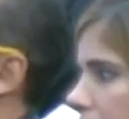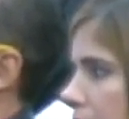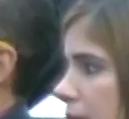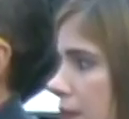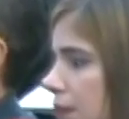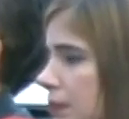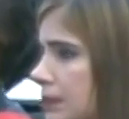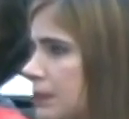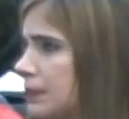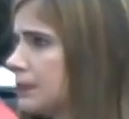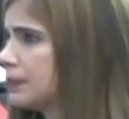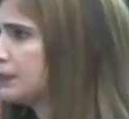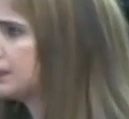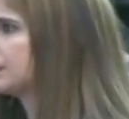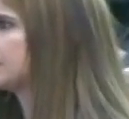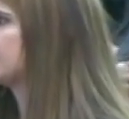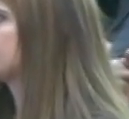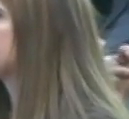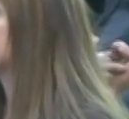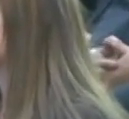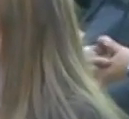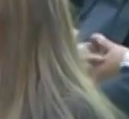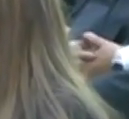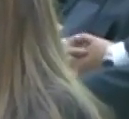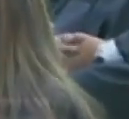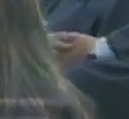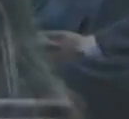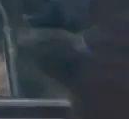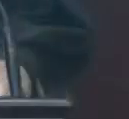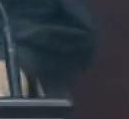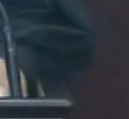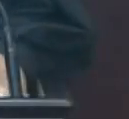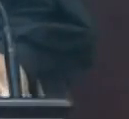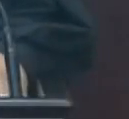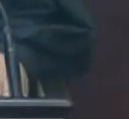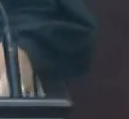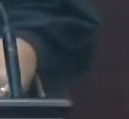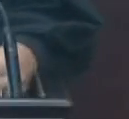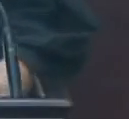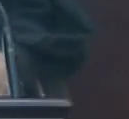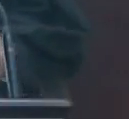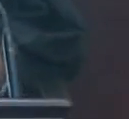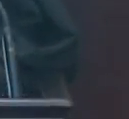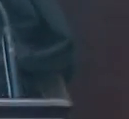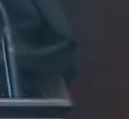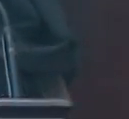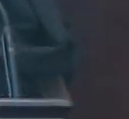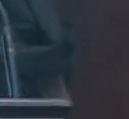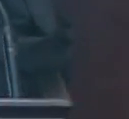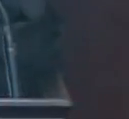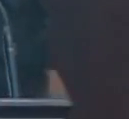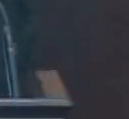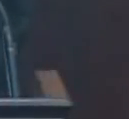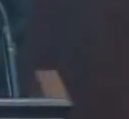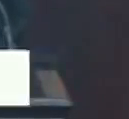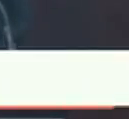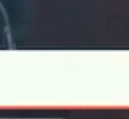invitados especiales, representantes de los medios de comunicación social. Señoras y señores.